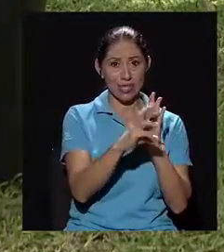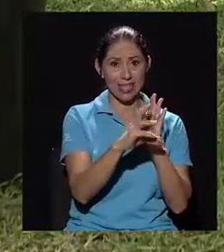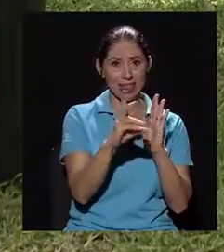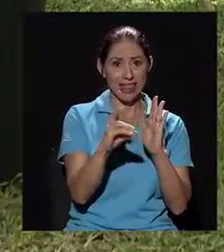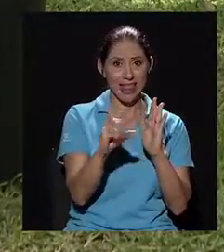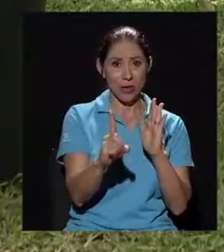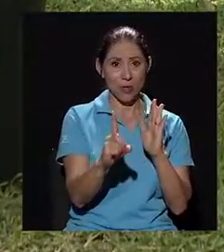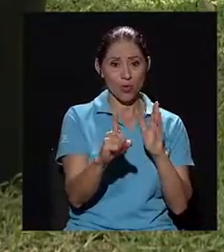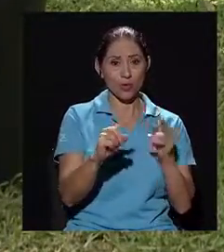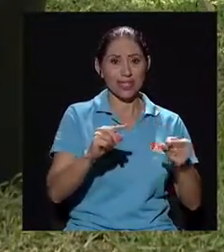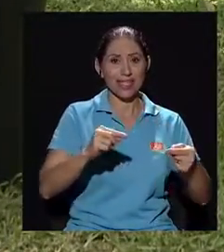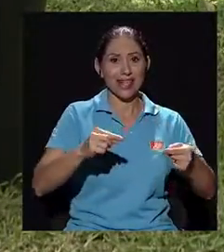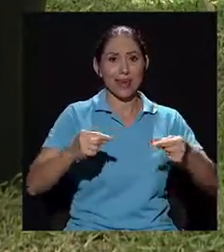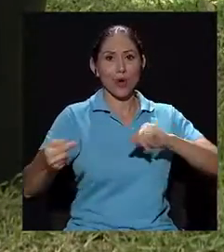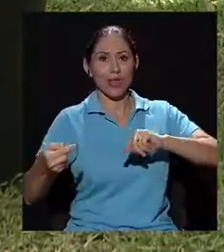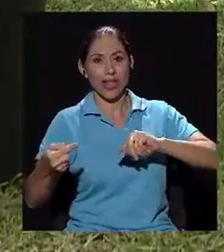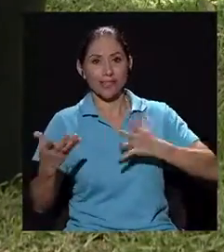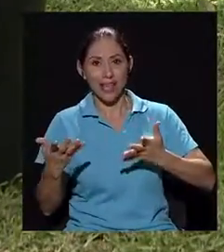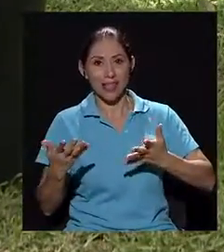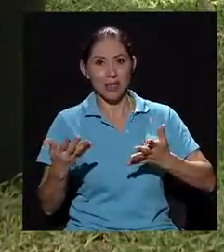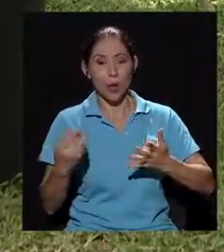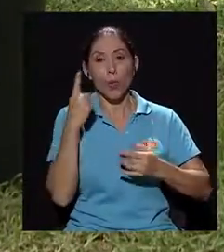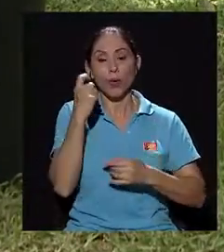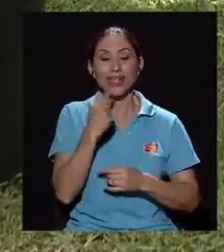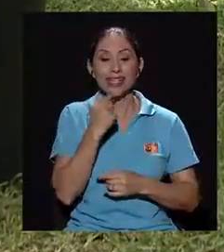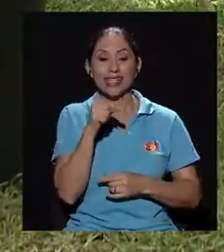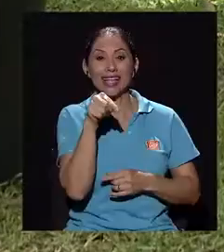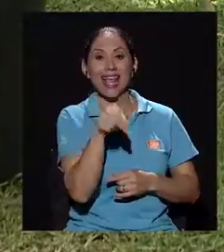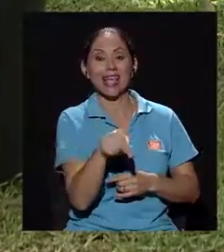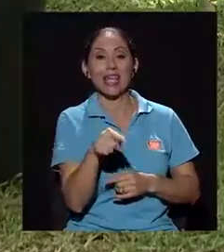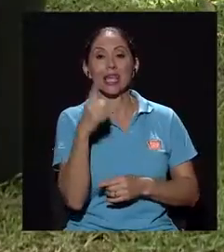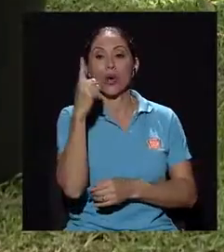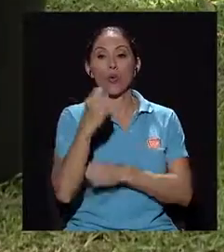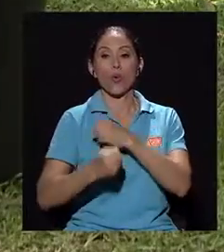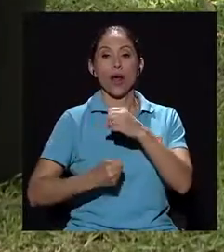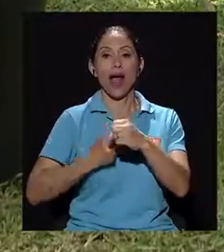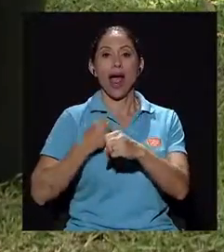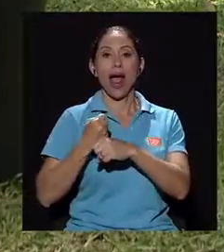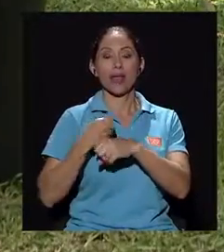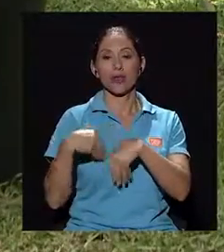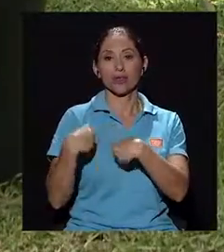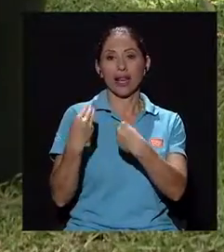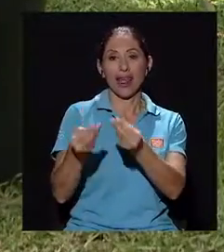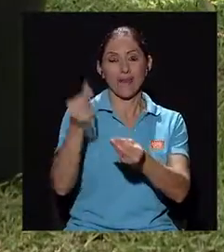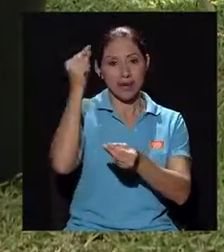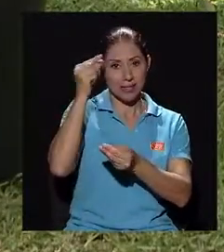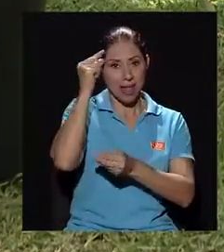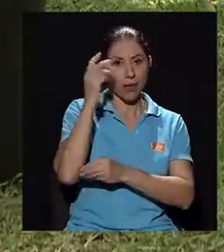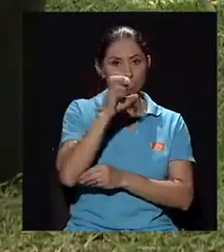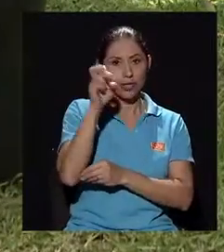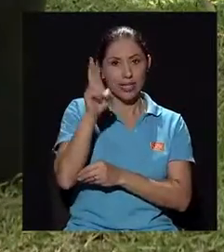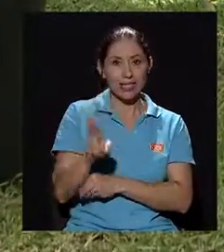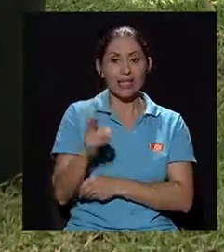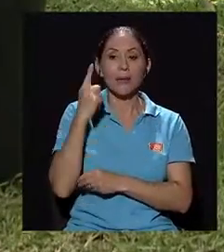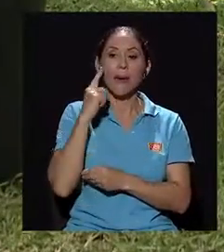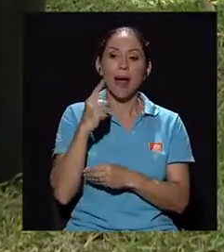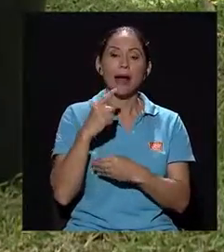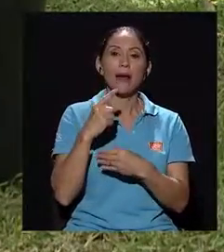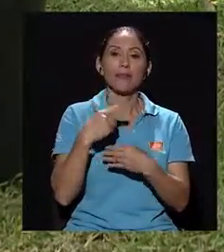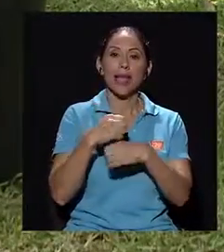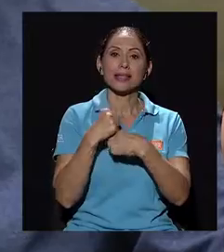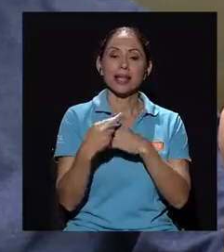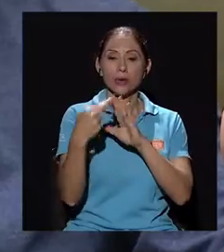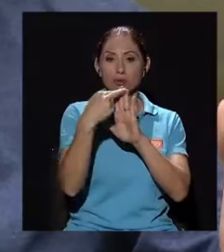61, de que se le daba un año, ¿verdad?, para al Estado costarricense para poder reglamentar esta